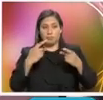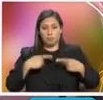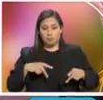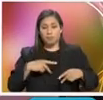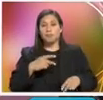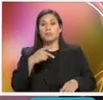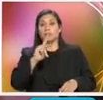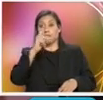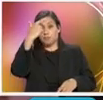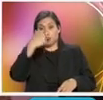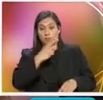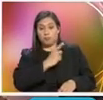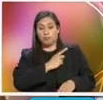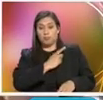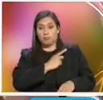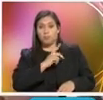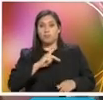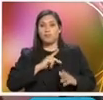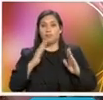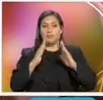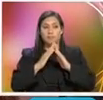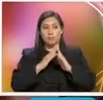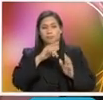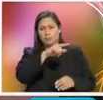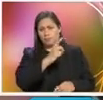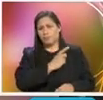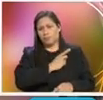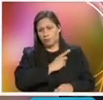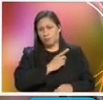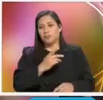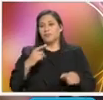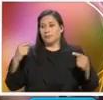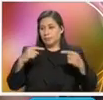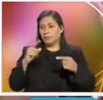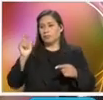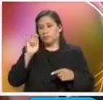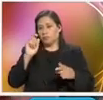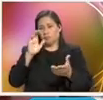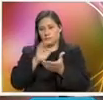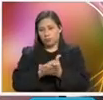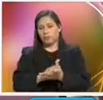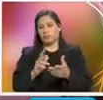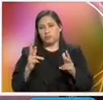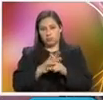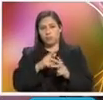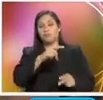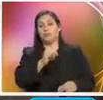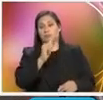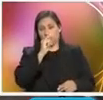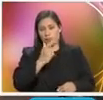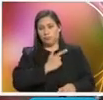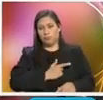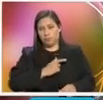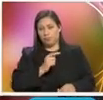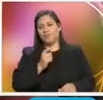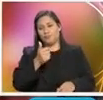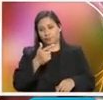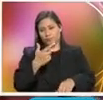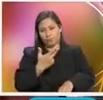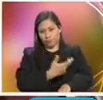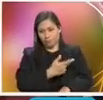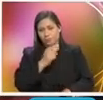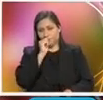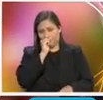mi casa. Wow. Entonces eso habla de la soledad, tenía problemas con su pareja, le gustaba también el alcohol y meterse ahí una que